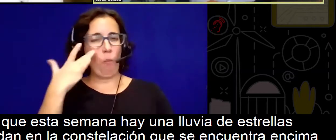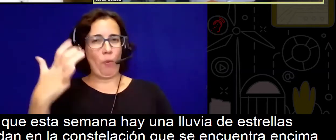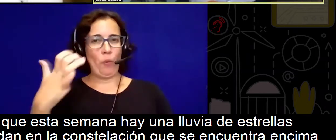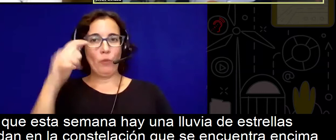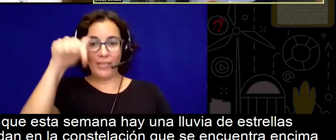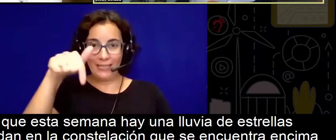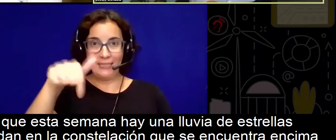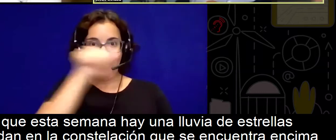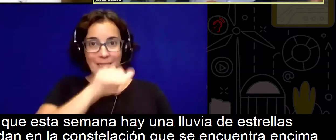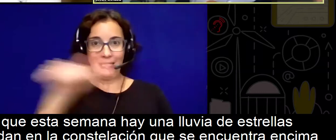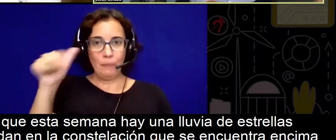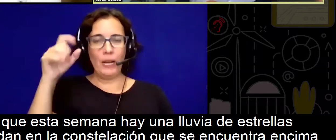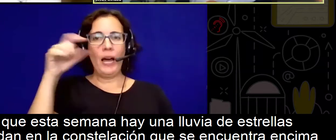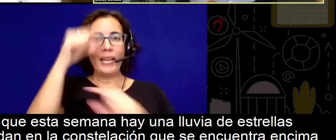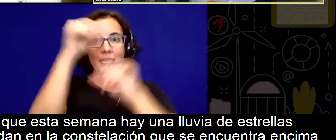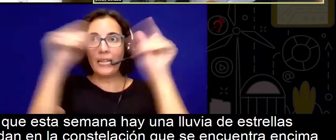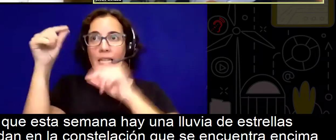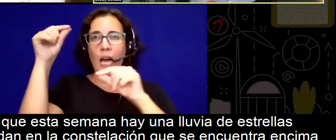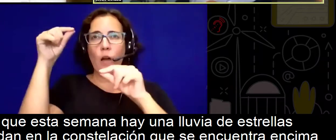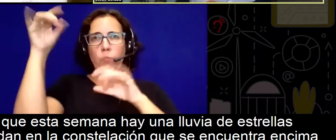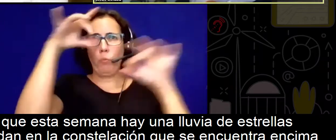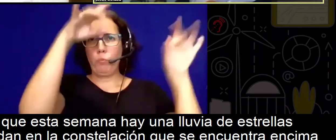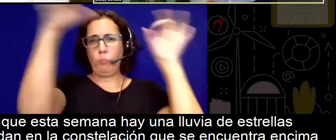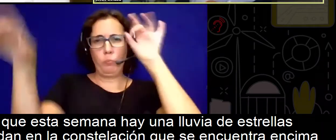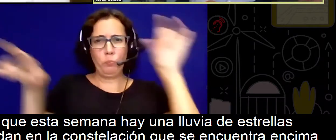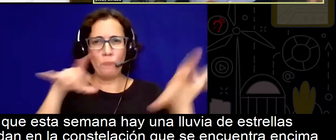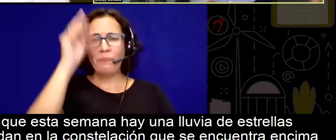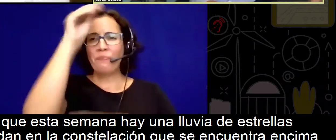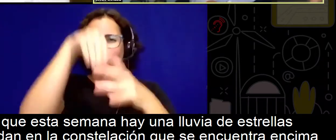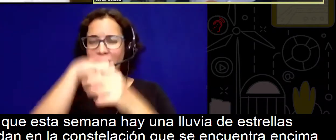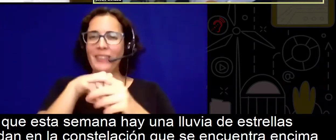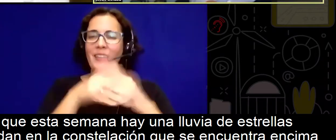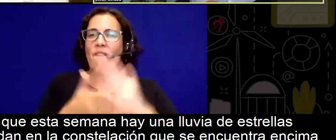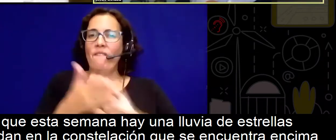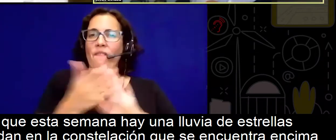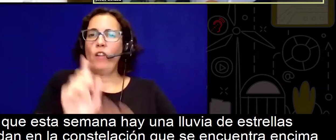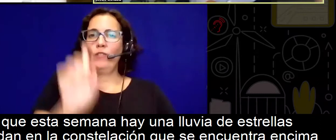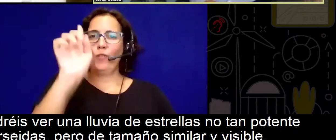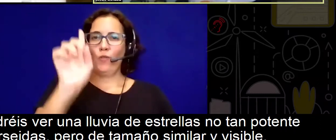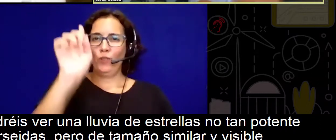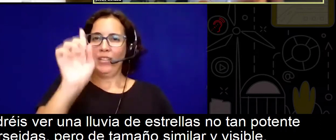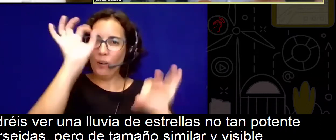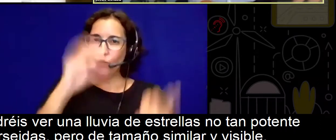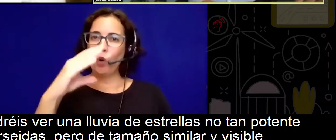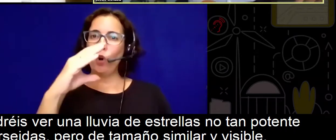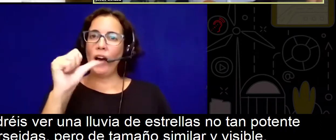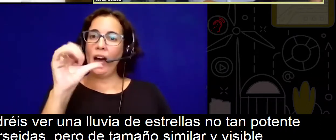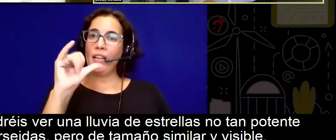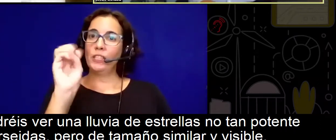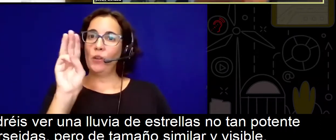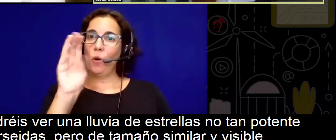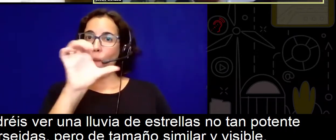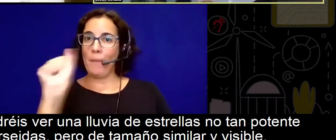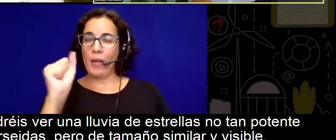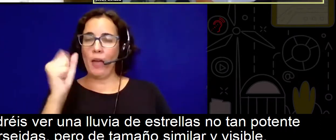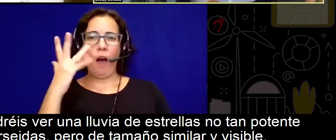lluvias de estrellas muy potentes que se dan en la constelación que se encuentra hacia la zona norte, encima de Casiopea, que es una constelación muy conocida,